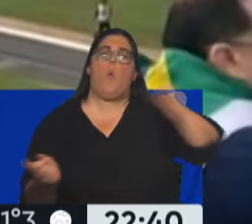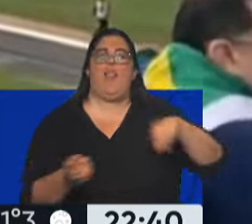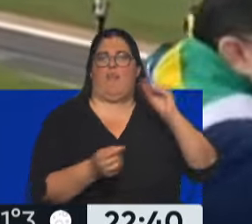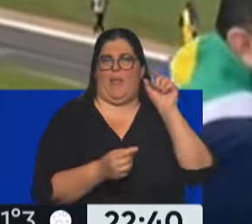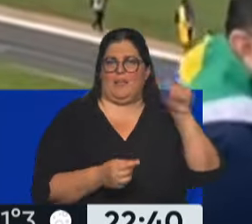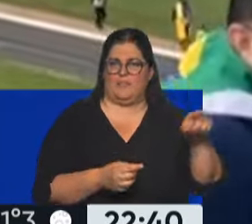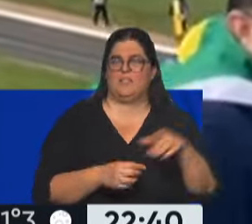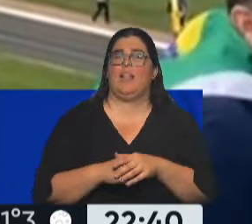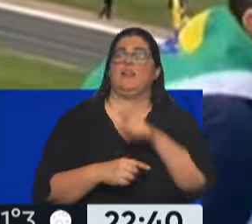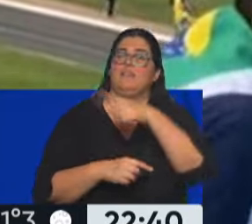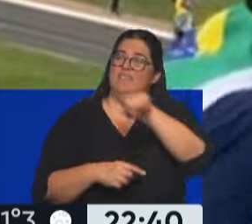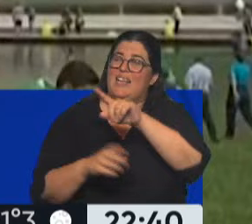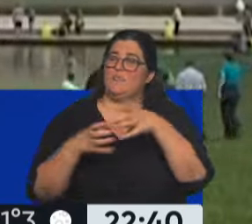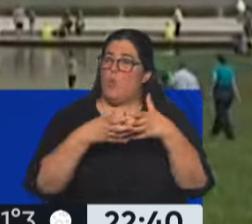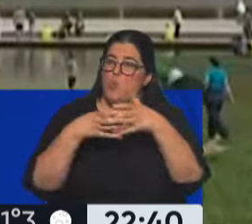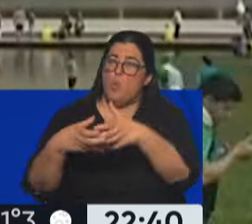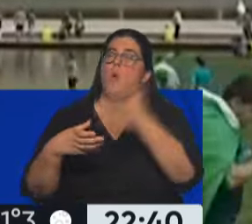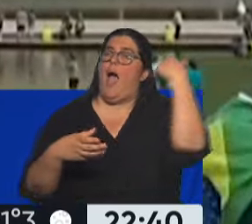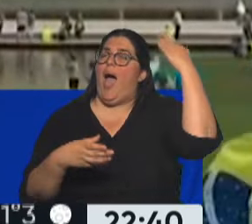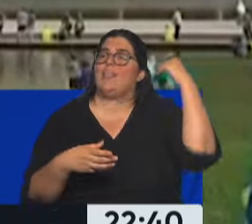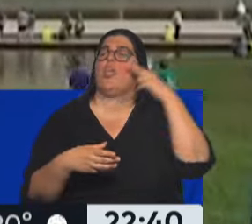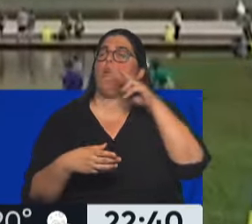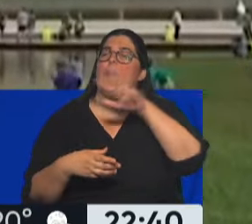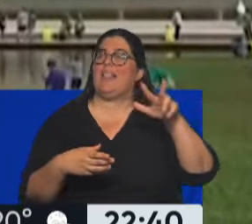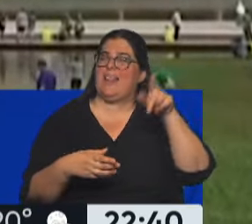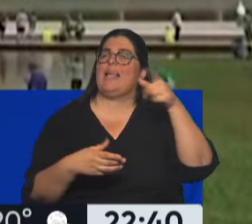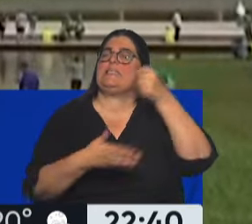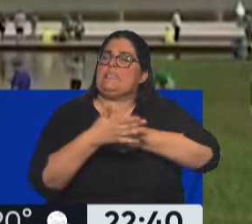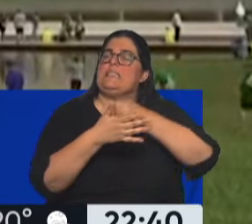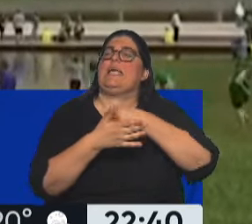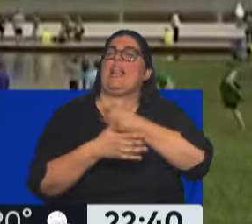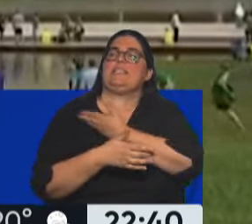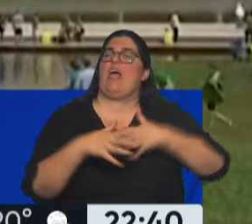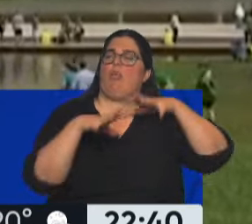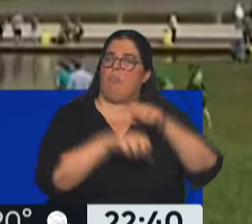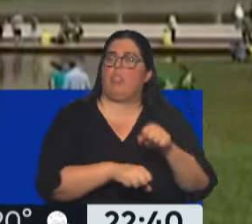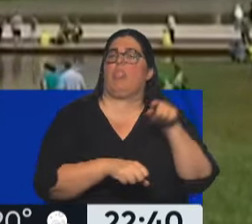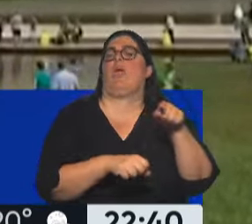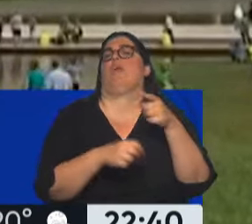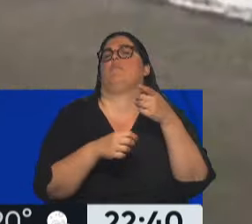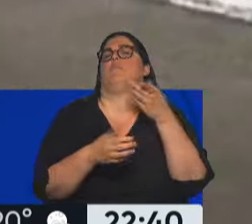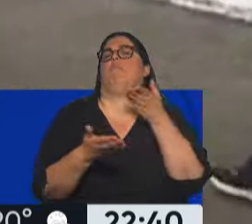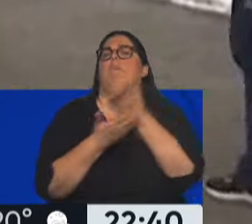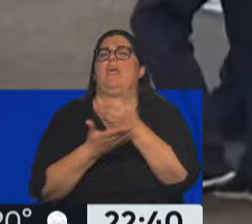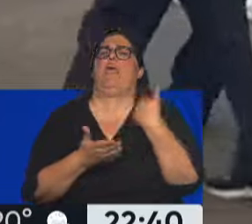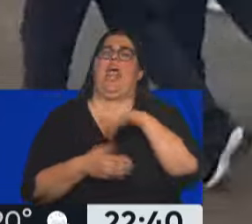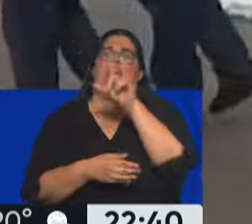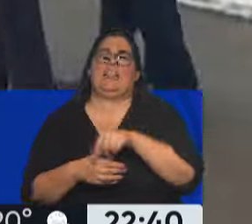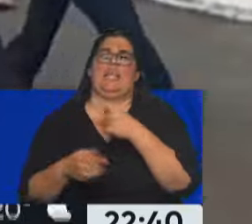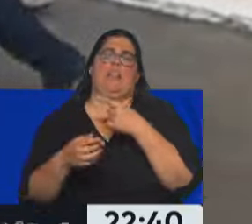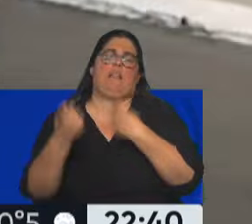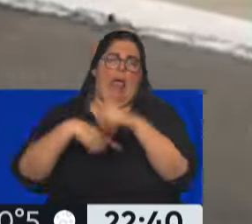el intento de golpe en enero del 2023 en Brasilia, inició los trámites para solicitar a la Argentina la extradición